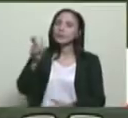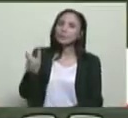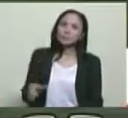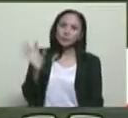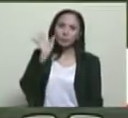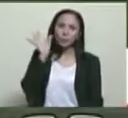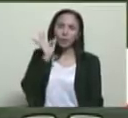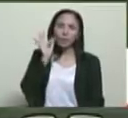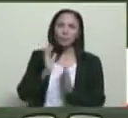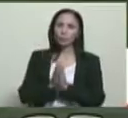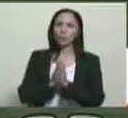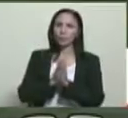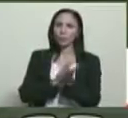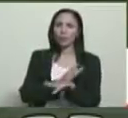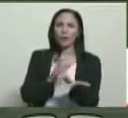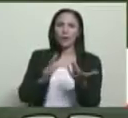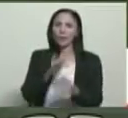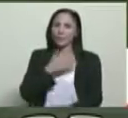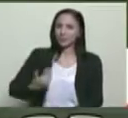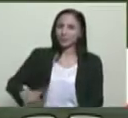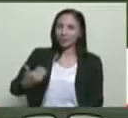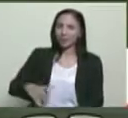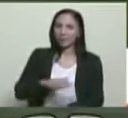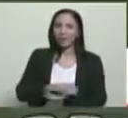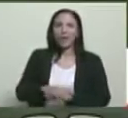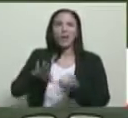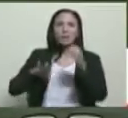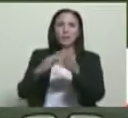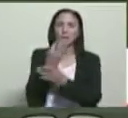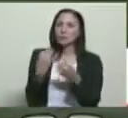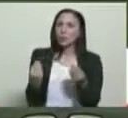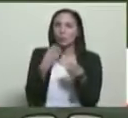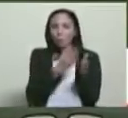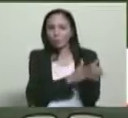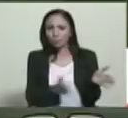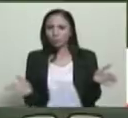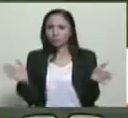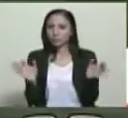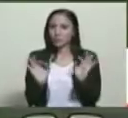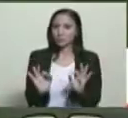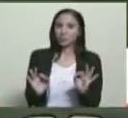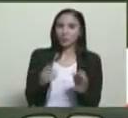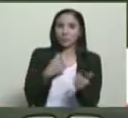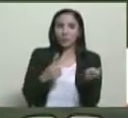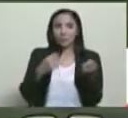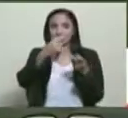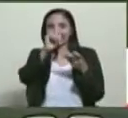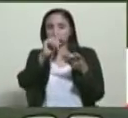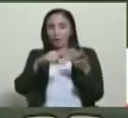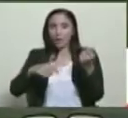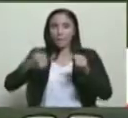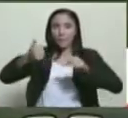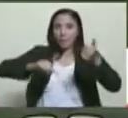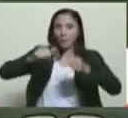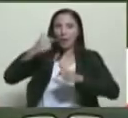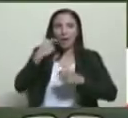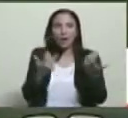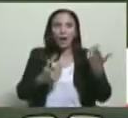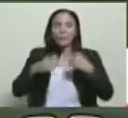un saludo. ¿Cómo marchan los preparativos? ¿Qué expectativas hay para el